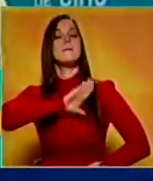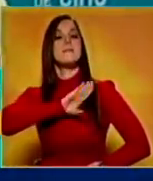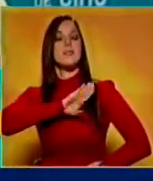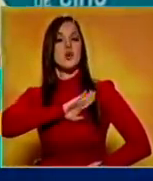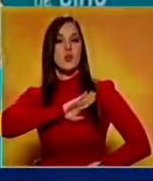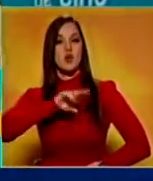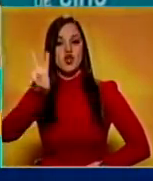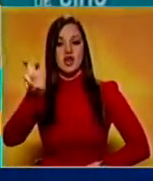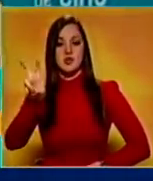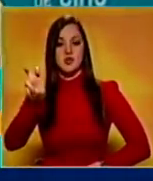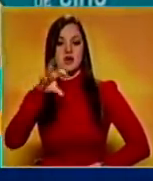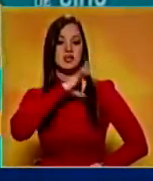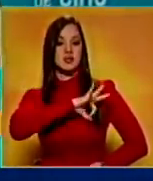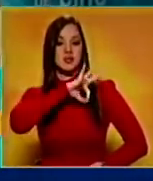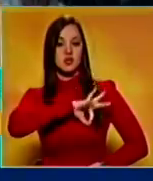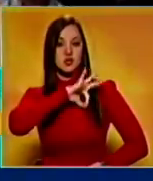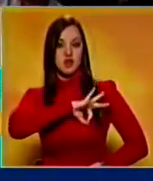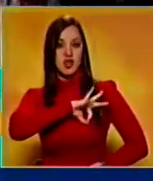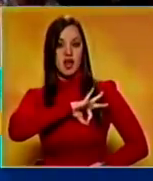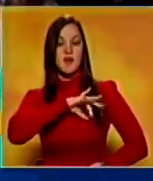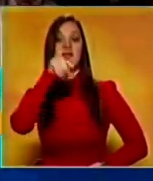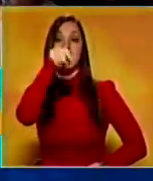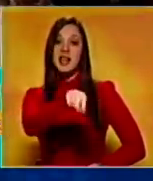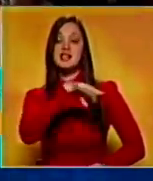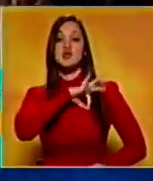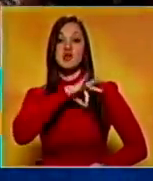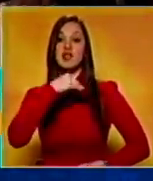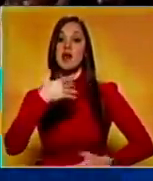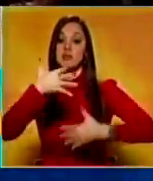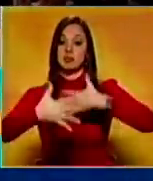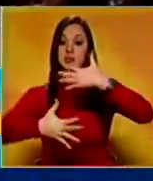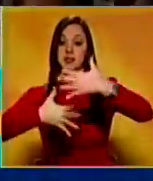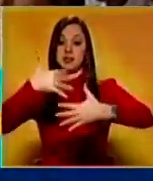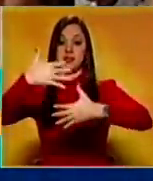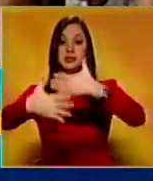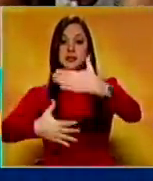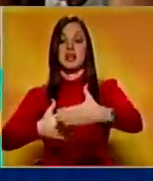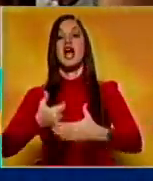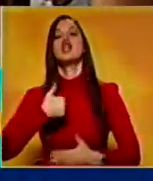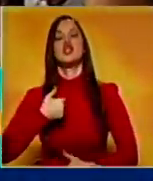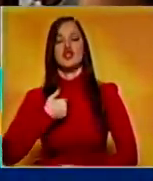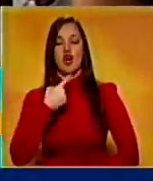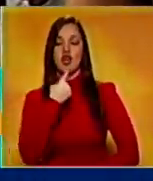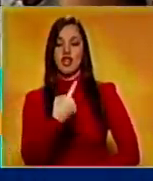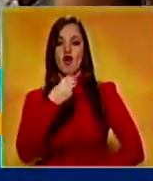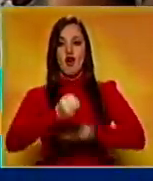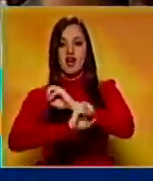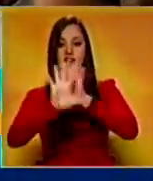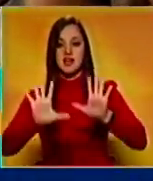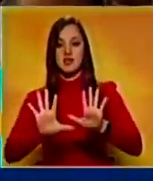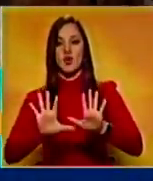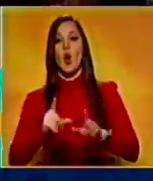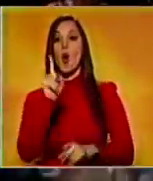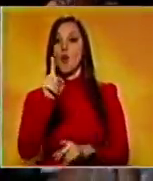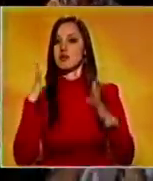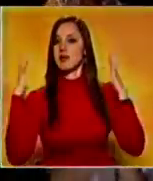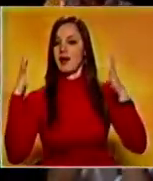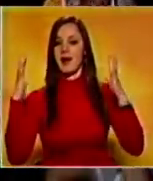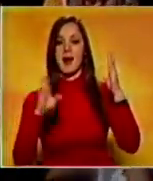nueva sociedad que va surgiendo. Y así anuncio la creación del Gran Banco